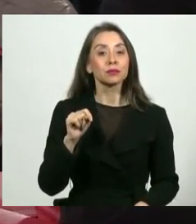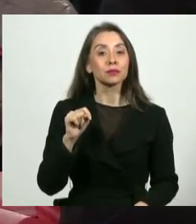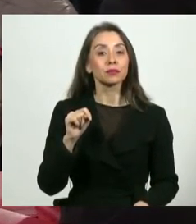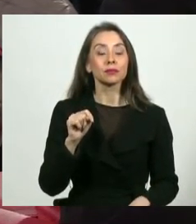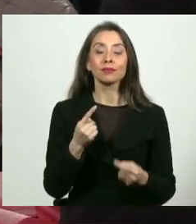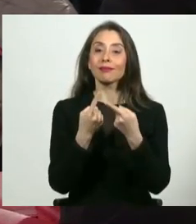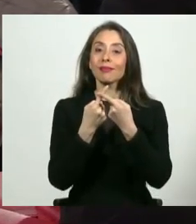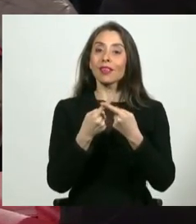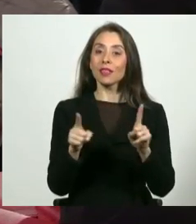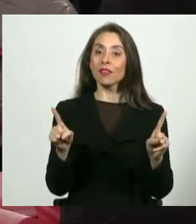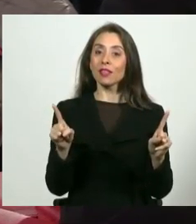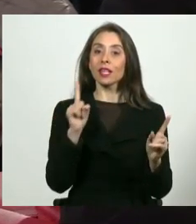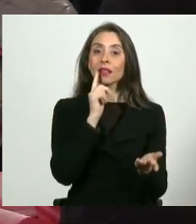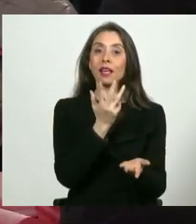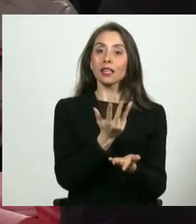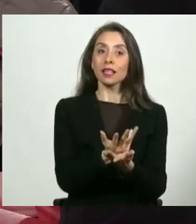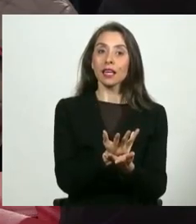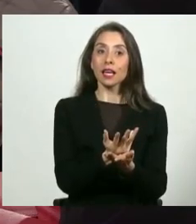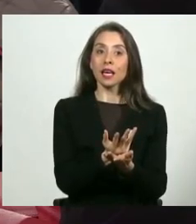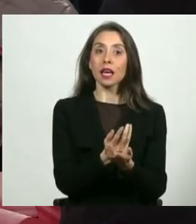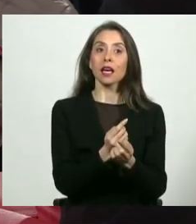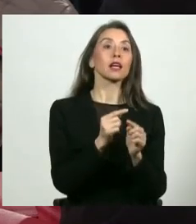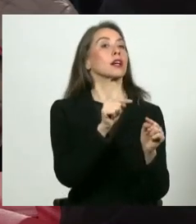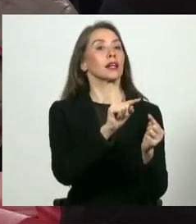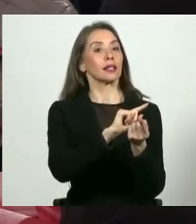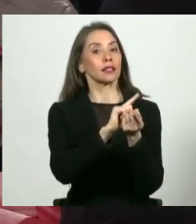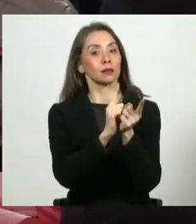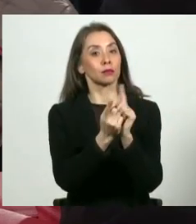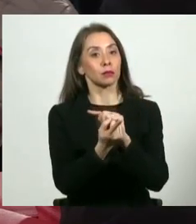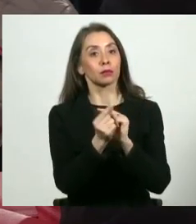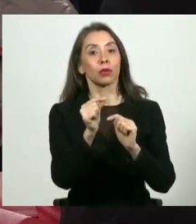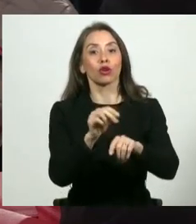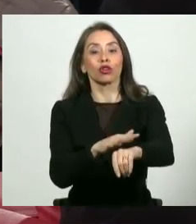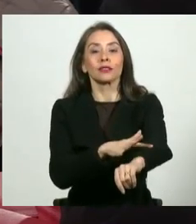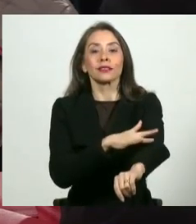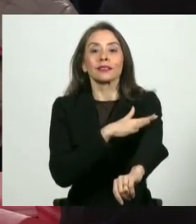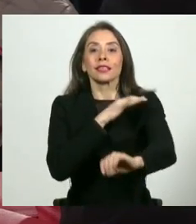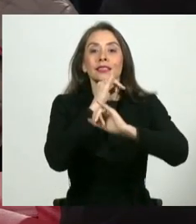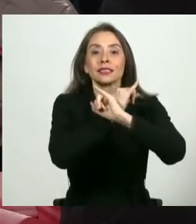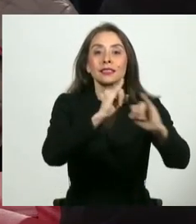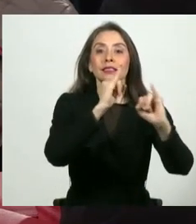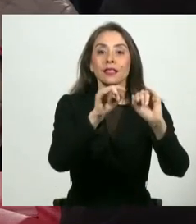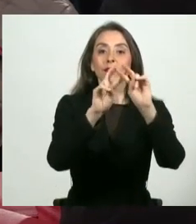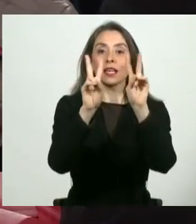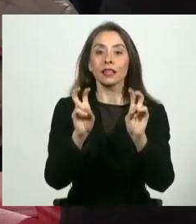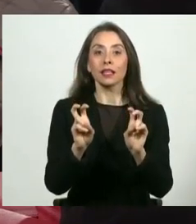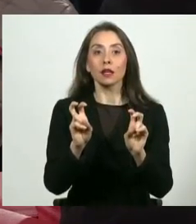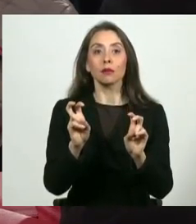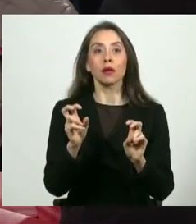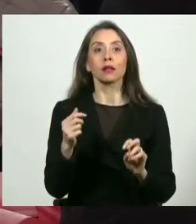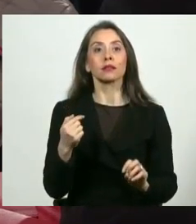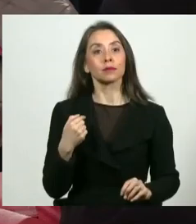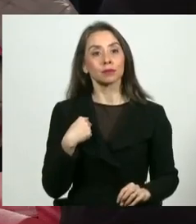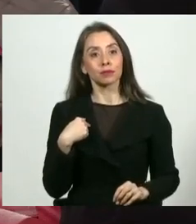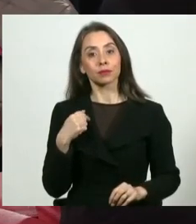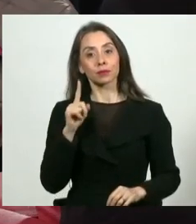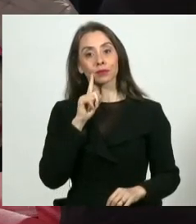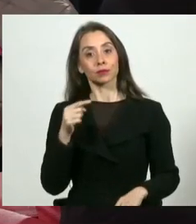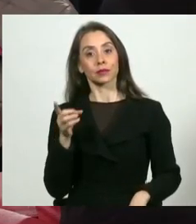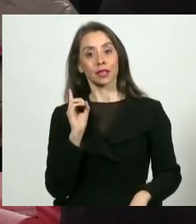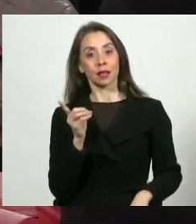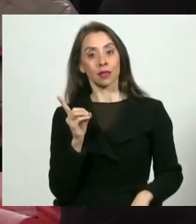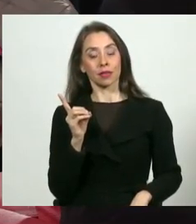la diferencia que ha existido, que se está visibilizando un poco el tema, un poco porque uno que viene desde la